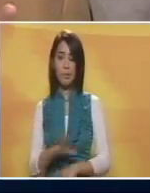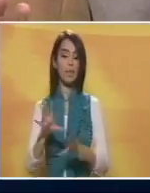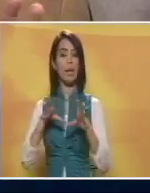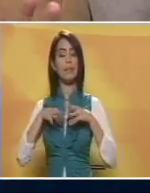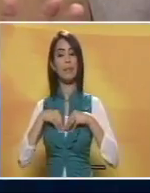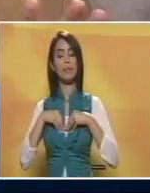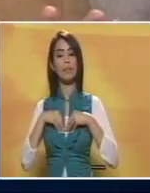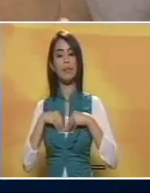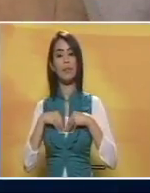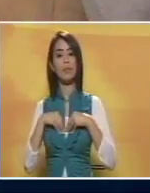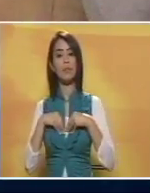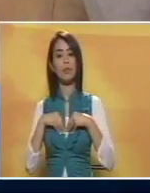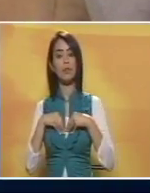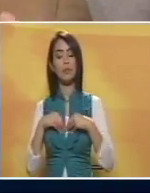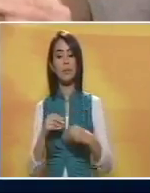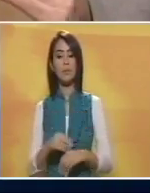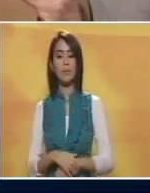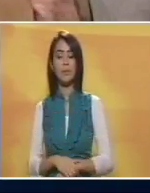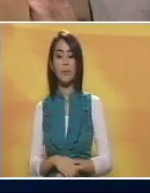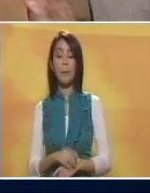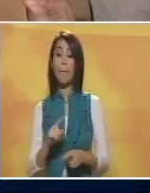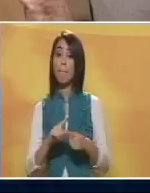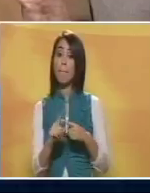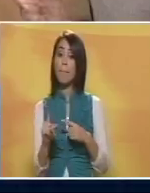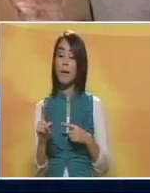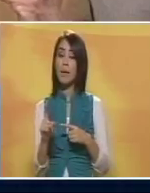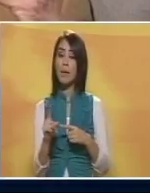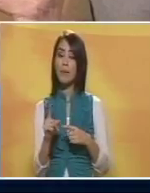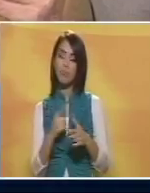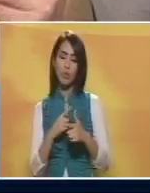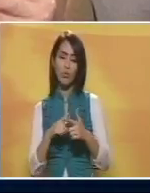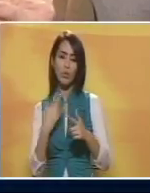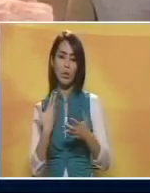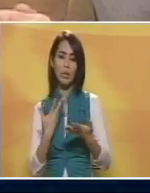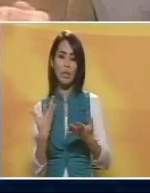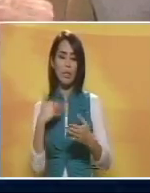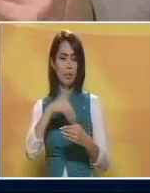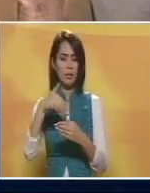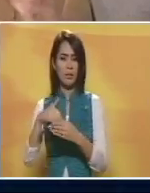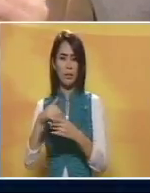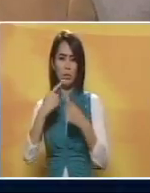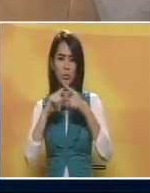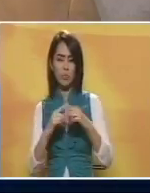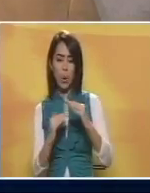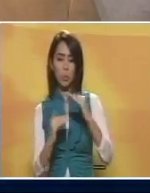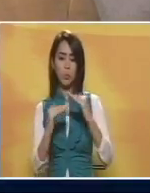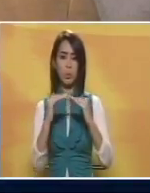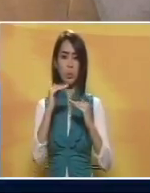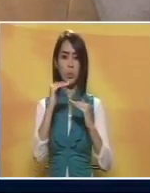se repartía parejo. Entonces, el número absoluto de votos bajaba o subía